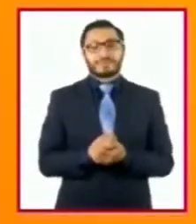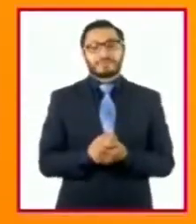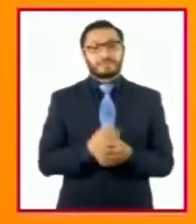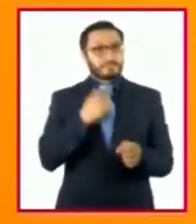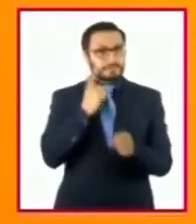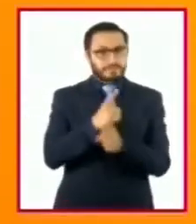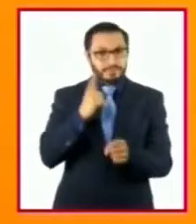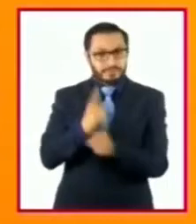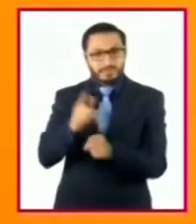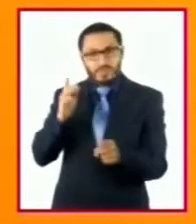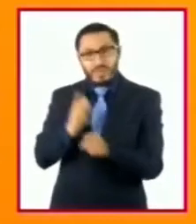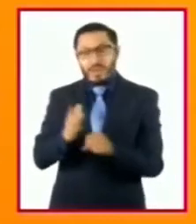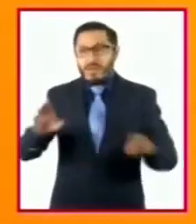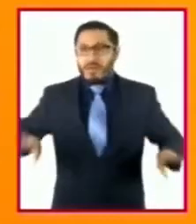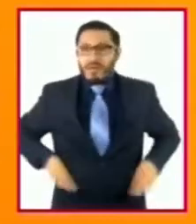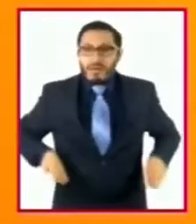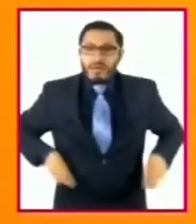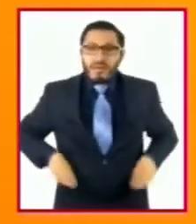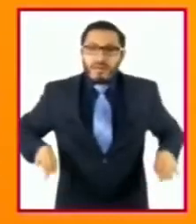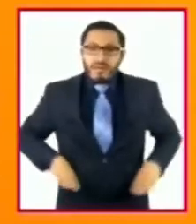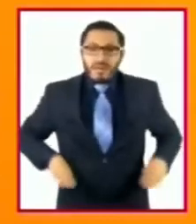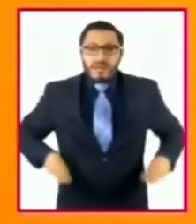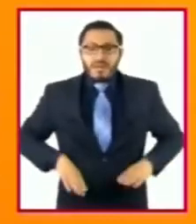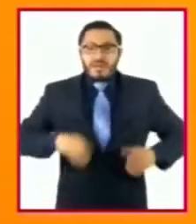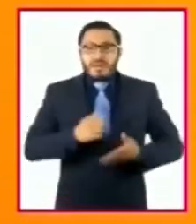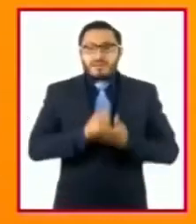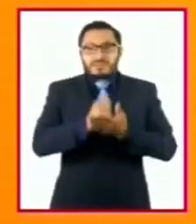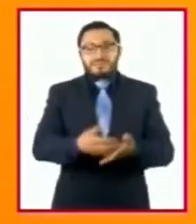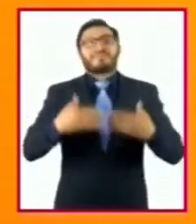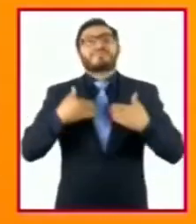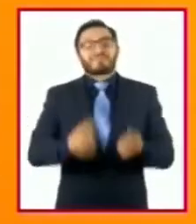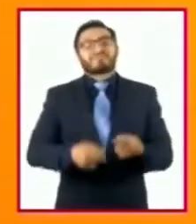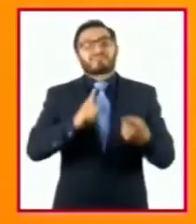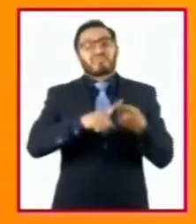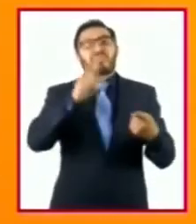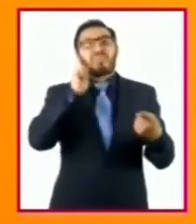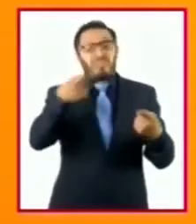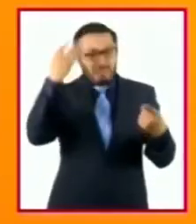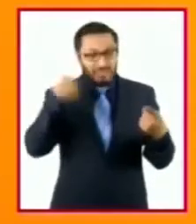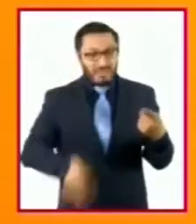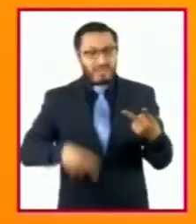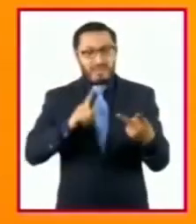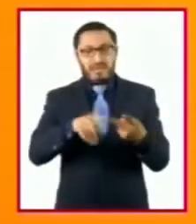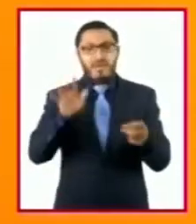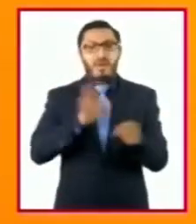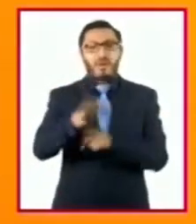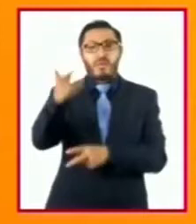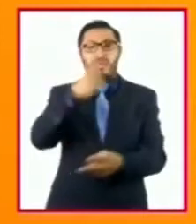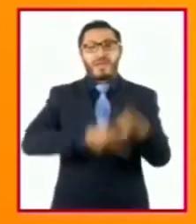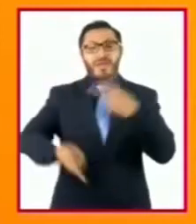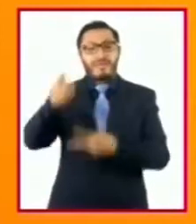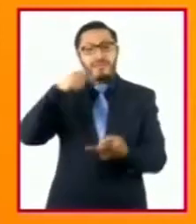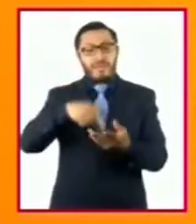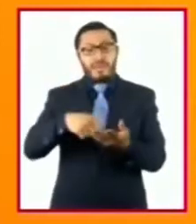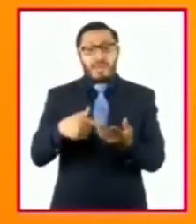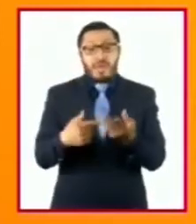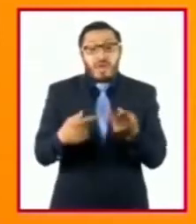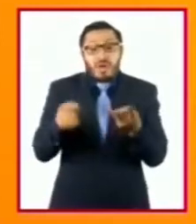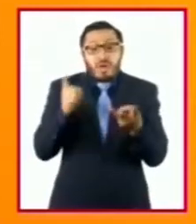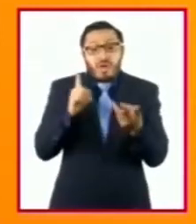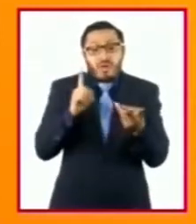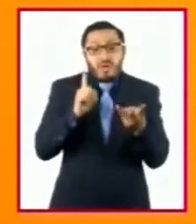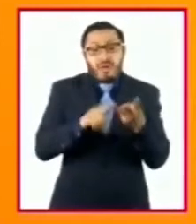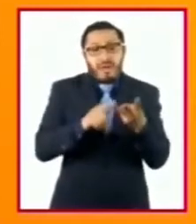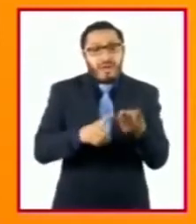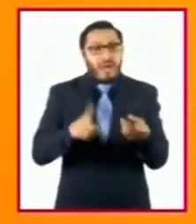Identificaremos elementos que nos ayuden a responder las preguntas ¿quién soy?, ¿de dónde vengo?, ¿a dónde voy?, ¿para